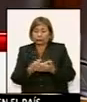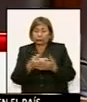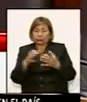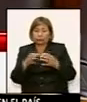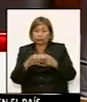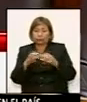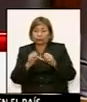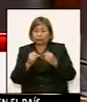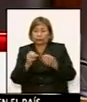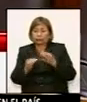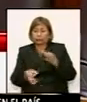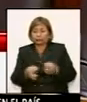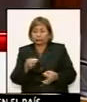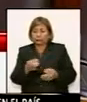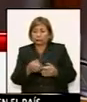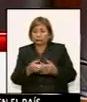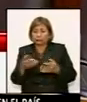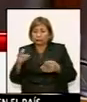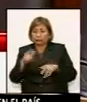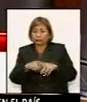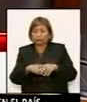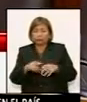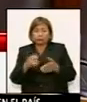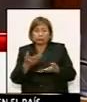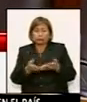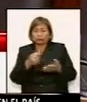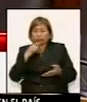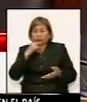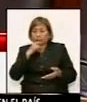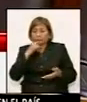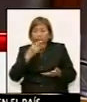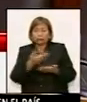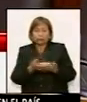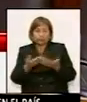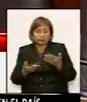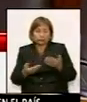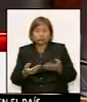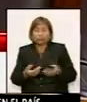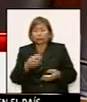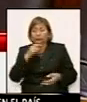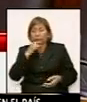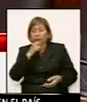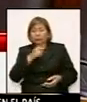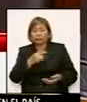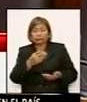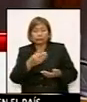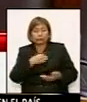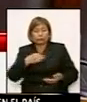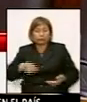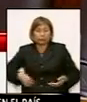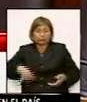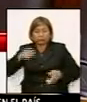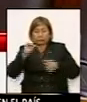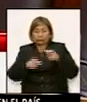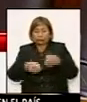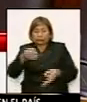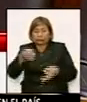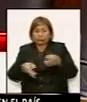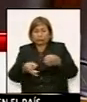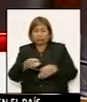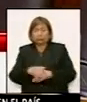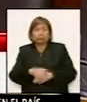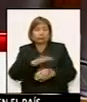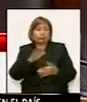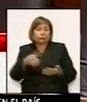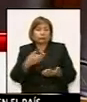de justicia en el que está inmerso la violencia contra la mujer, los centros de emergencia mujer, el Ministerio Público, el Poder Judicial,